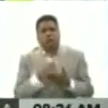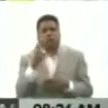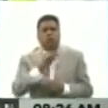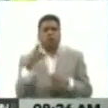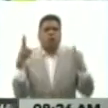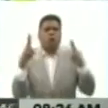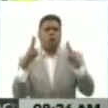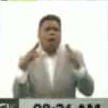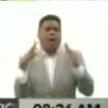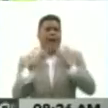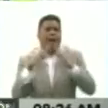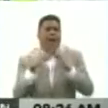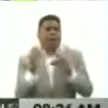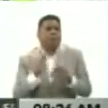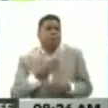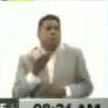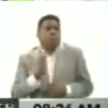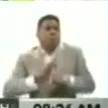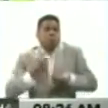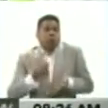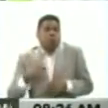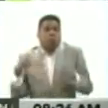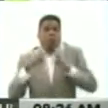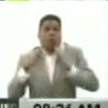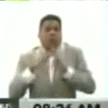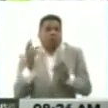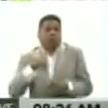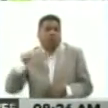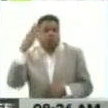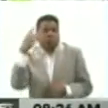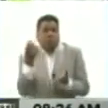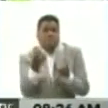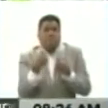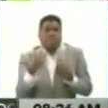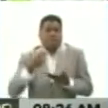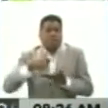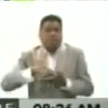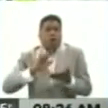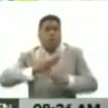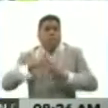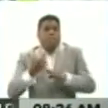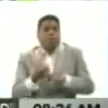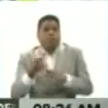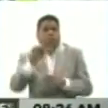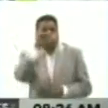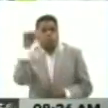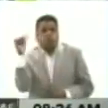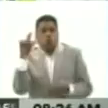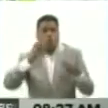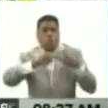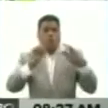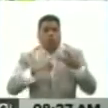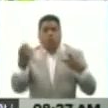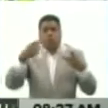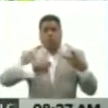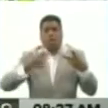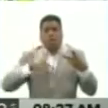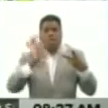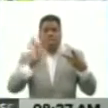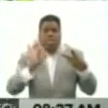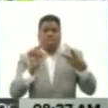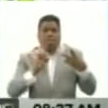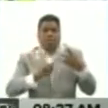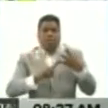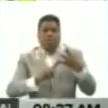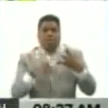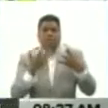no me sentía capacitado para tener un hogar. Que no me diera dinero porque me lo iba a consumir en drogas. Que no me diera nada, pues que lo único que